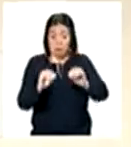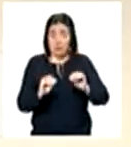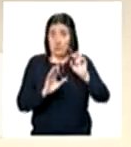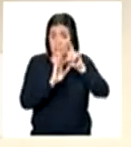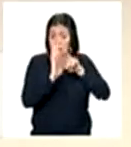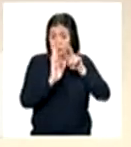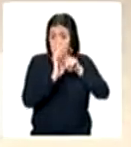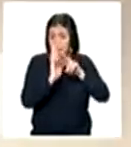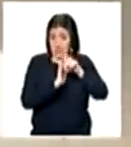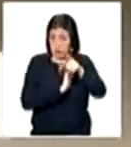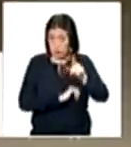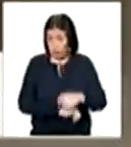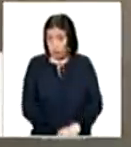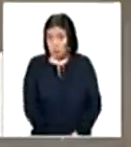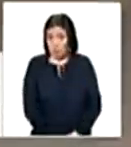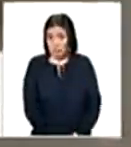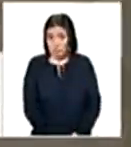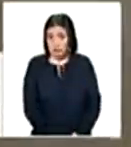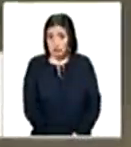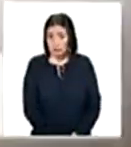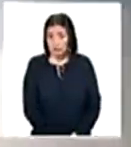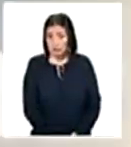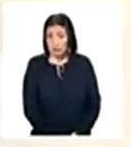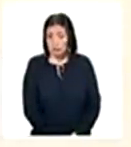como estos.